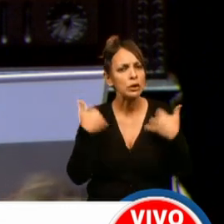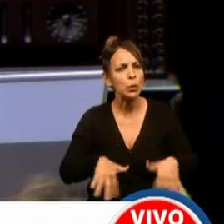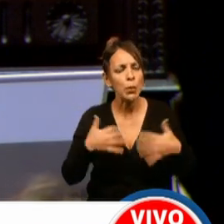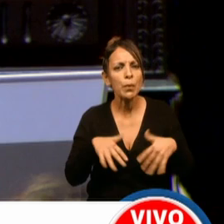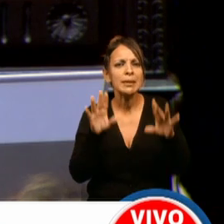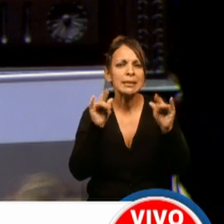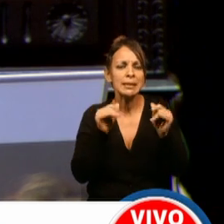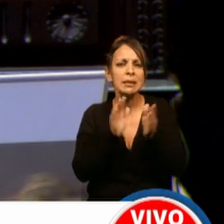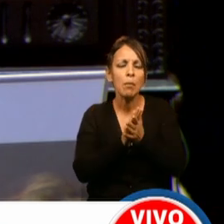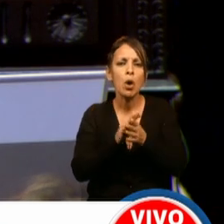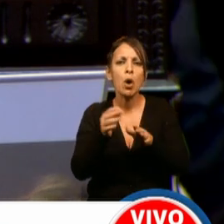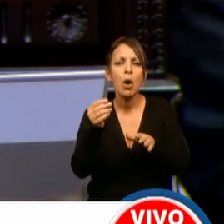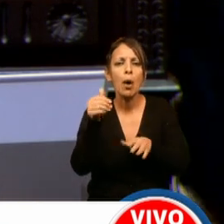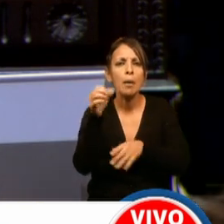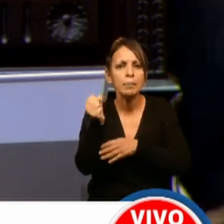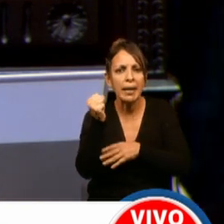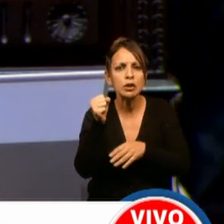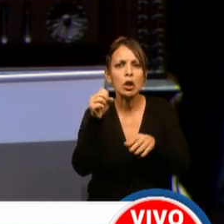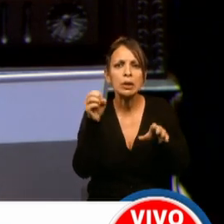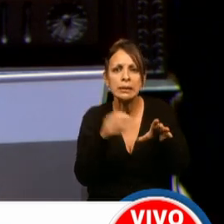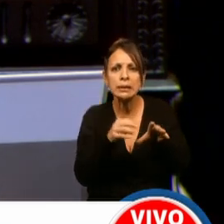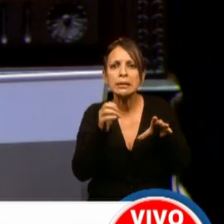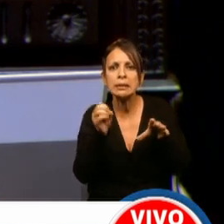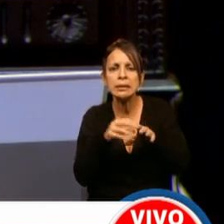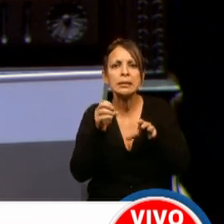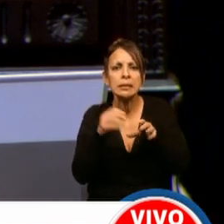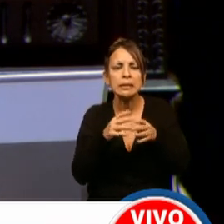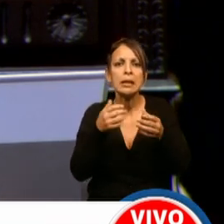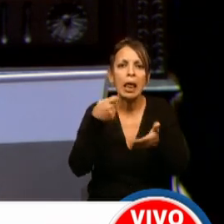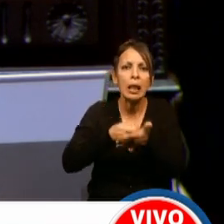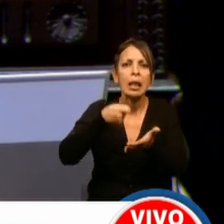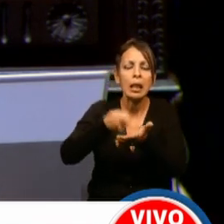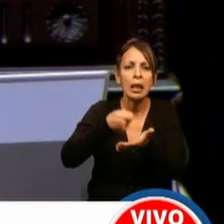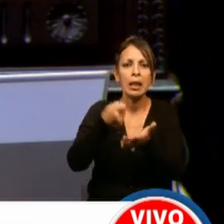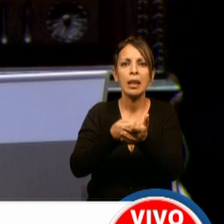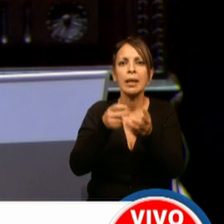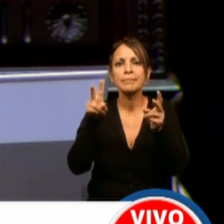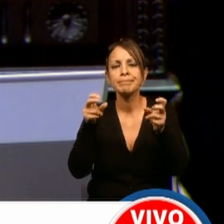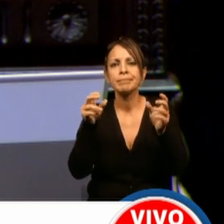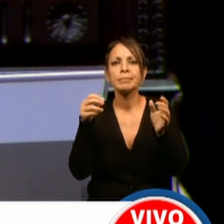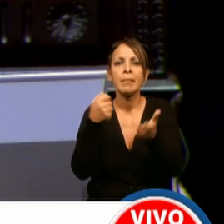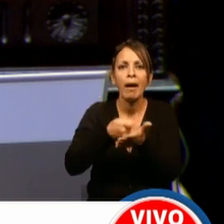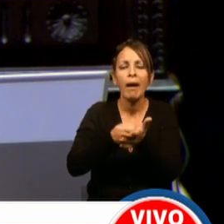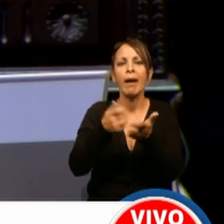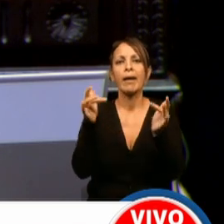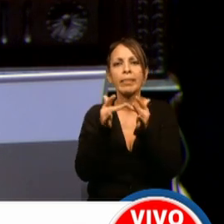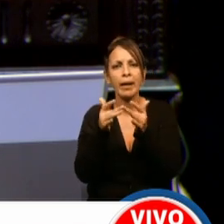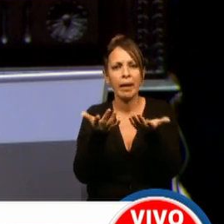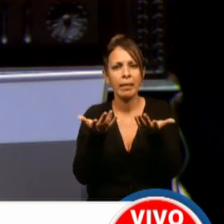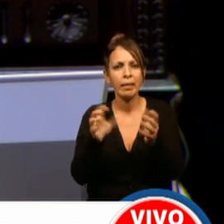juntar peso por peso los costos de internet por ejemplo en el interior de la